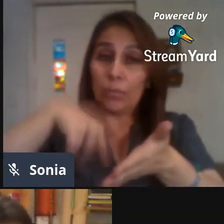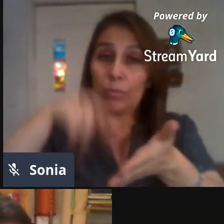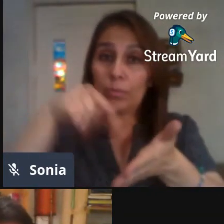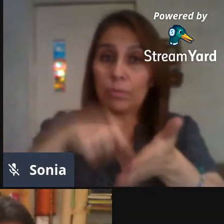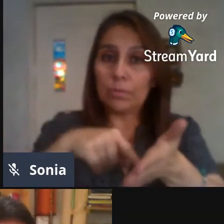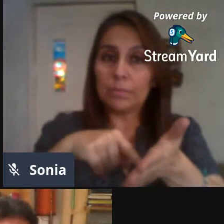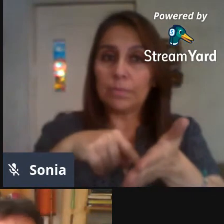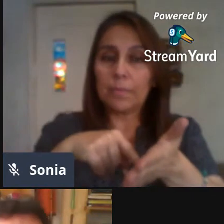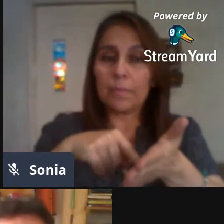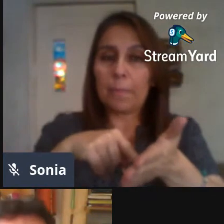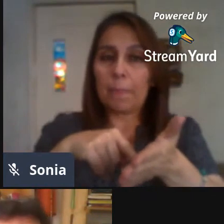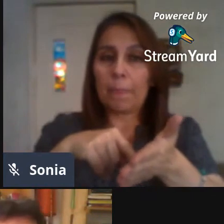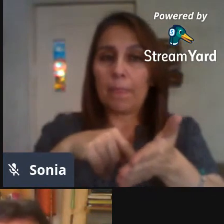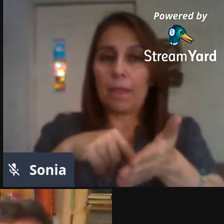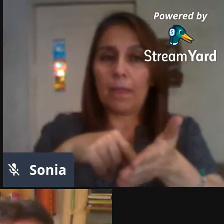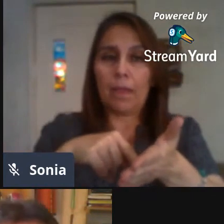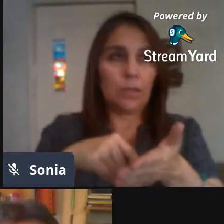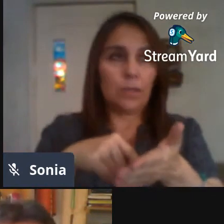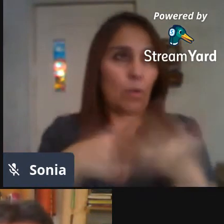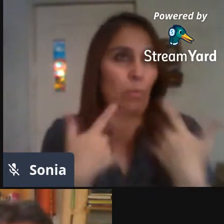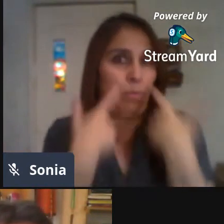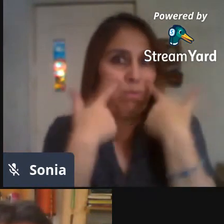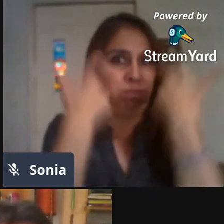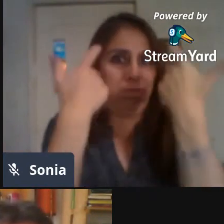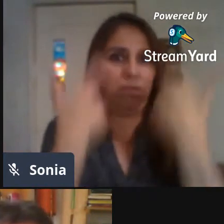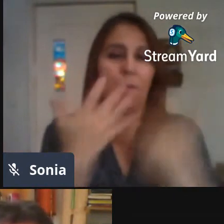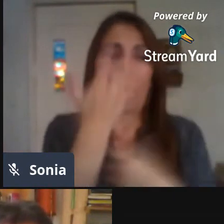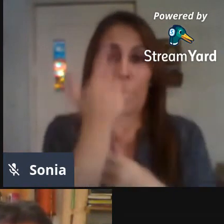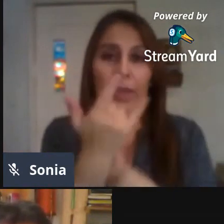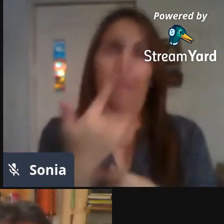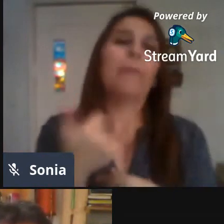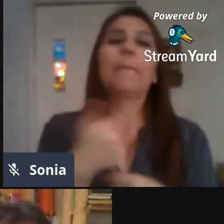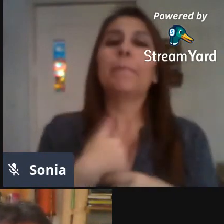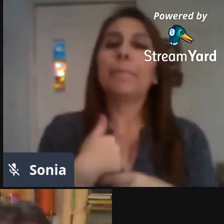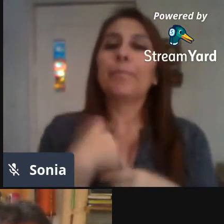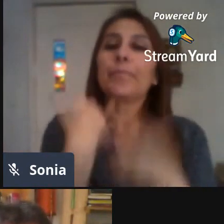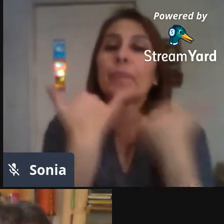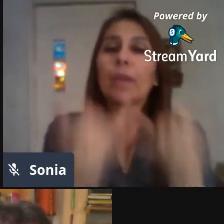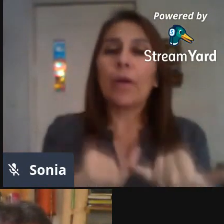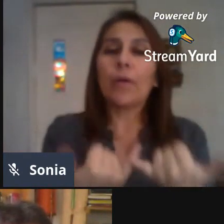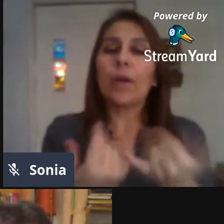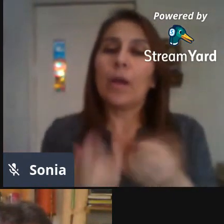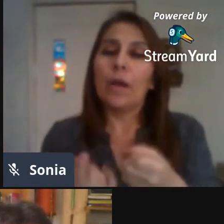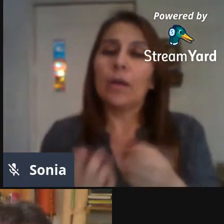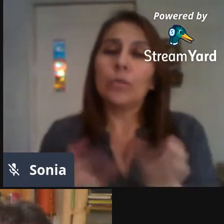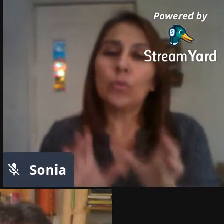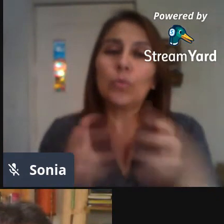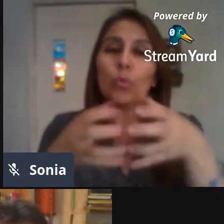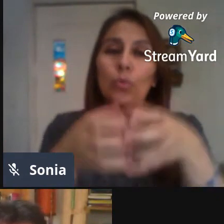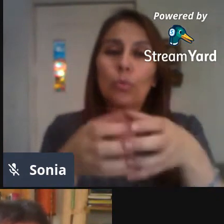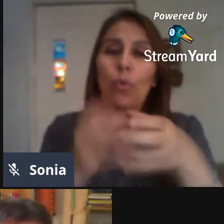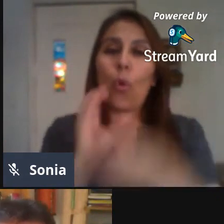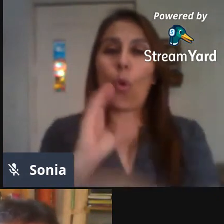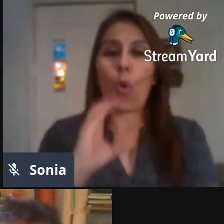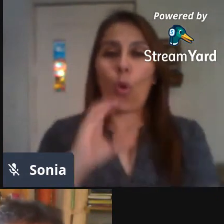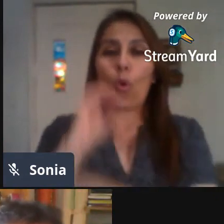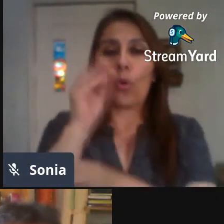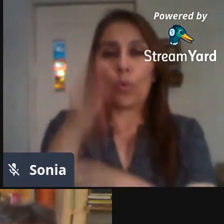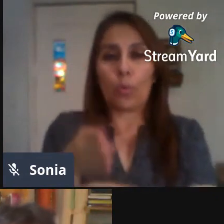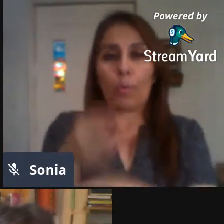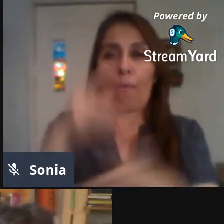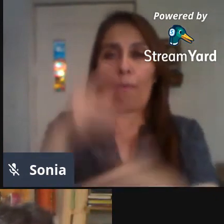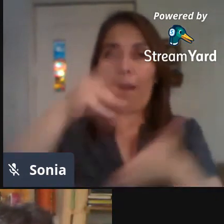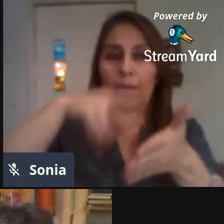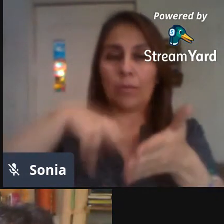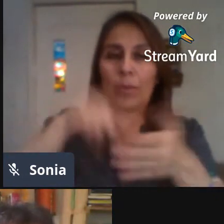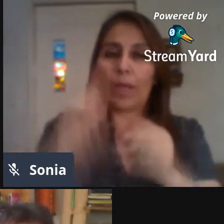ha sido muy prolífico porque estoy como parte de un club de lectura que este año se inauguró que se llama